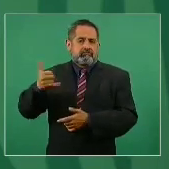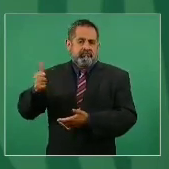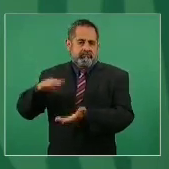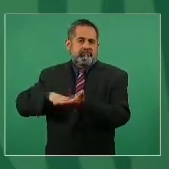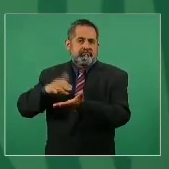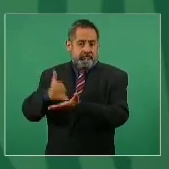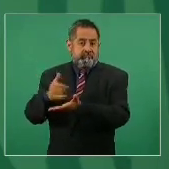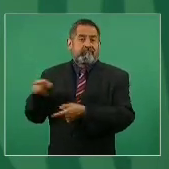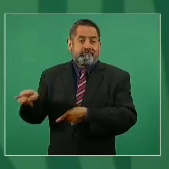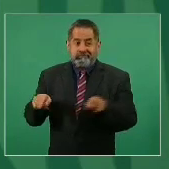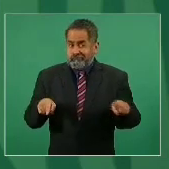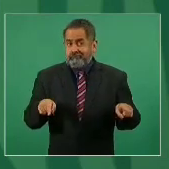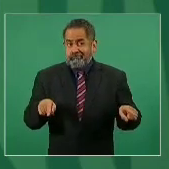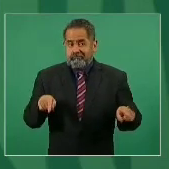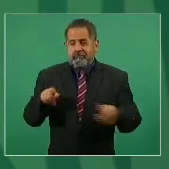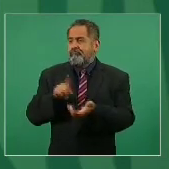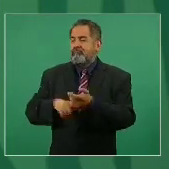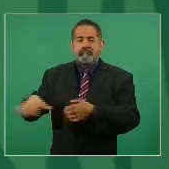Quintana Roo.